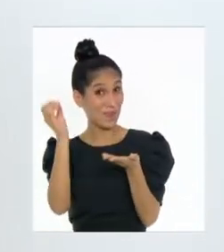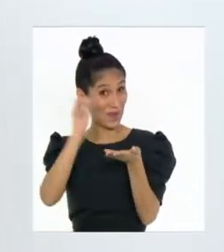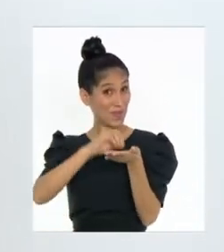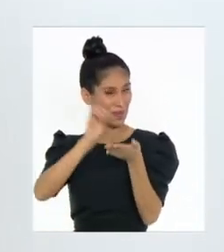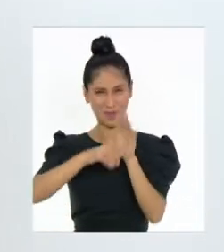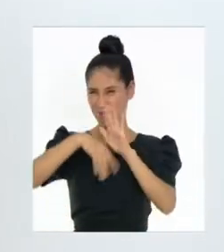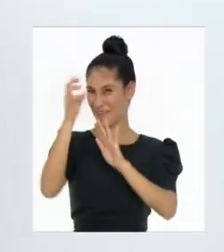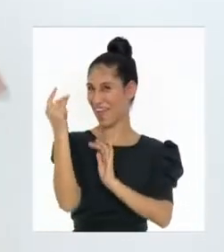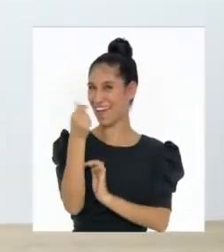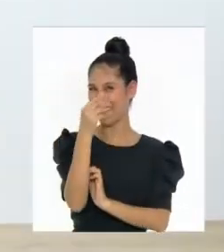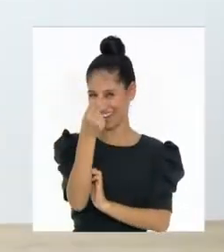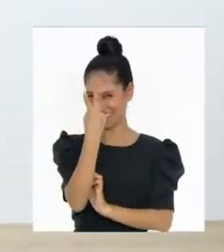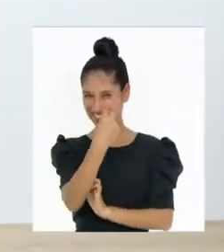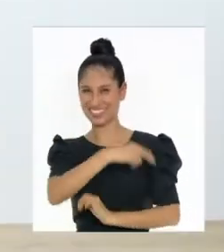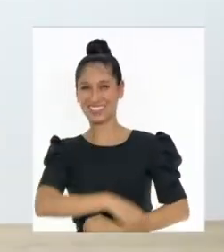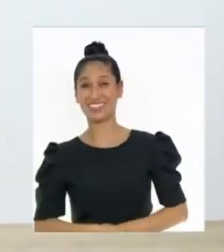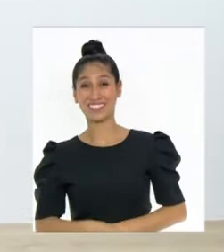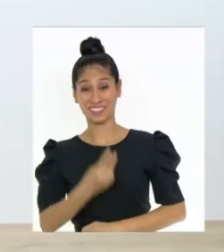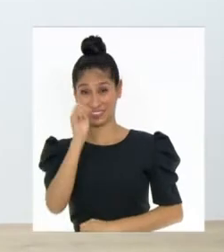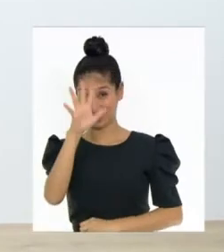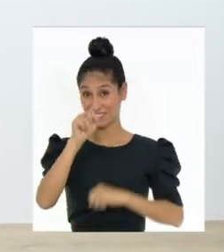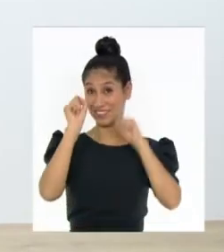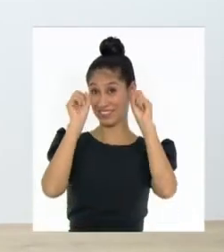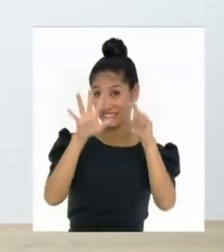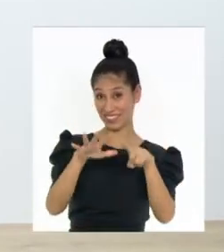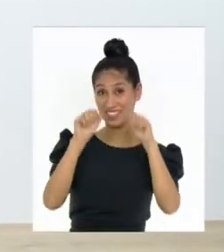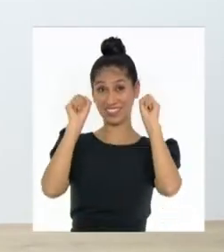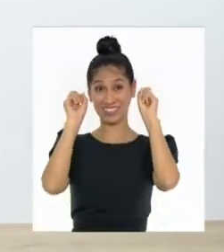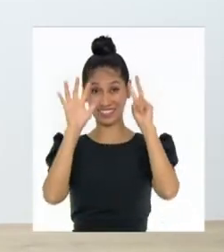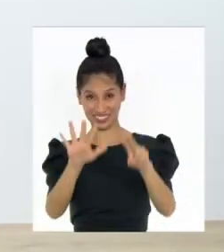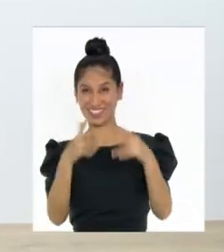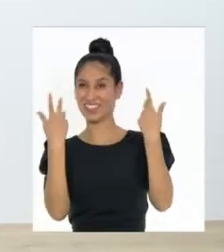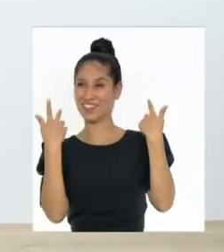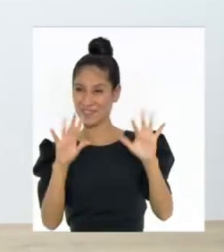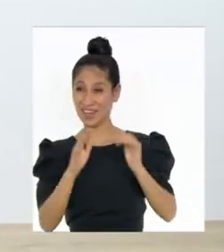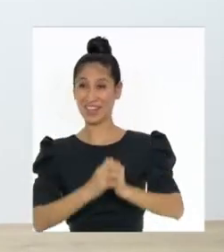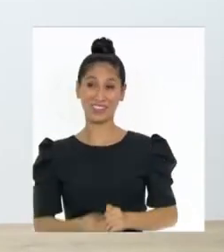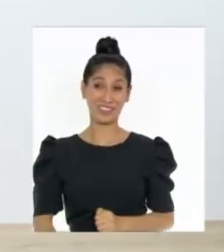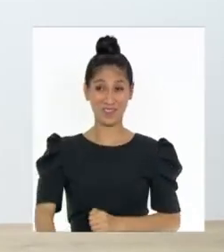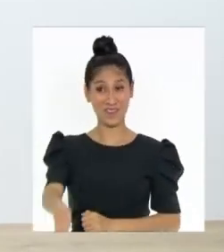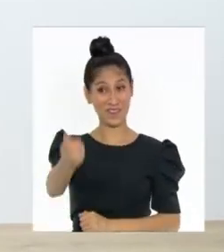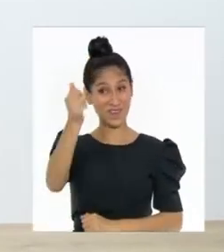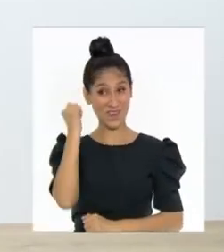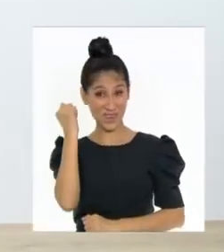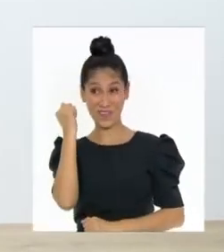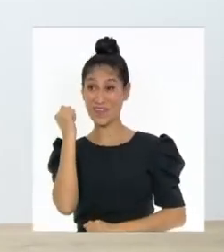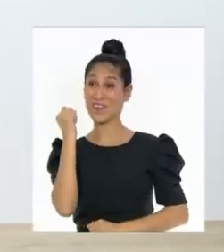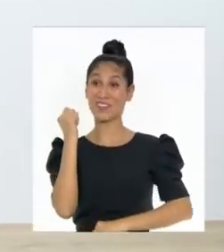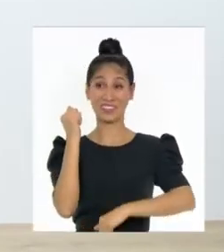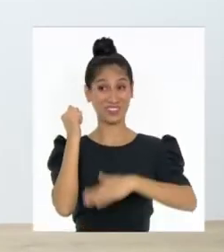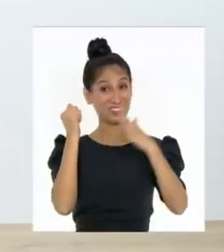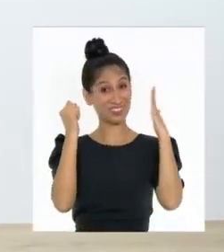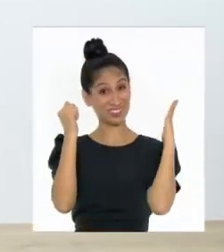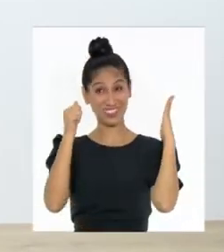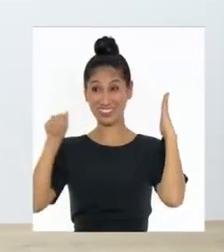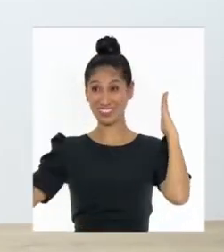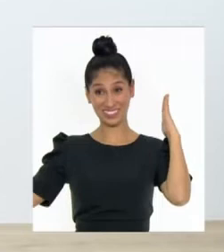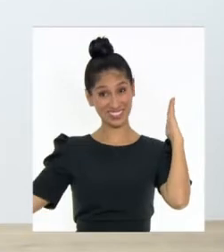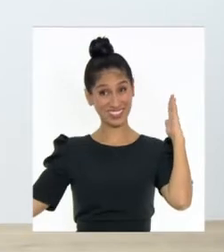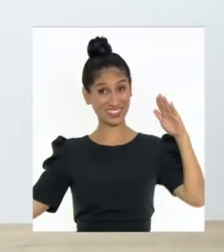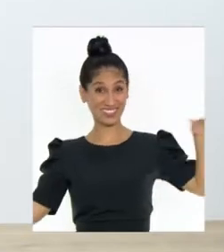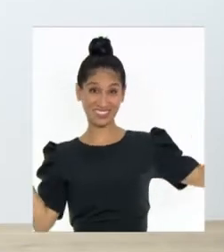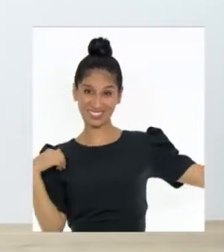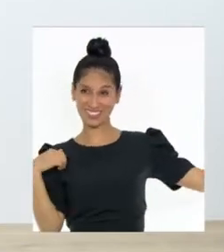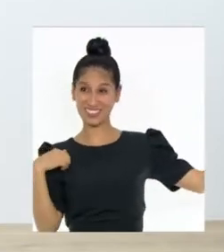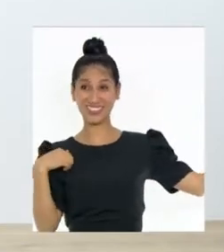poquito más rápido? Vamos. 5, 6, 7, va. Y 1, 2, 3,